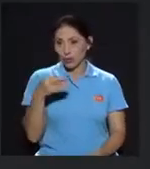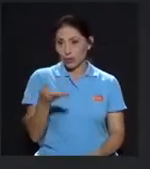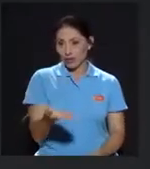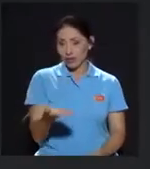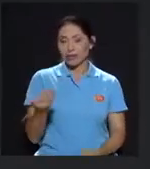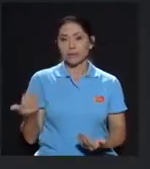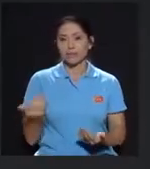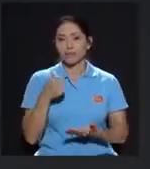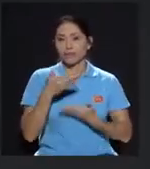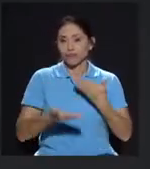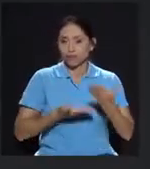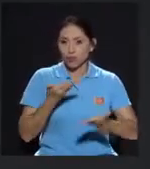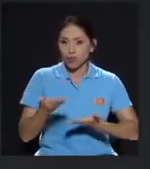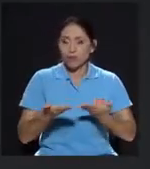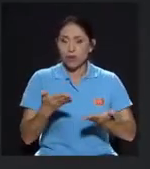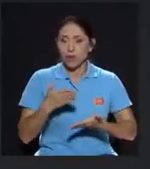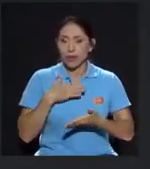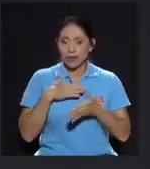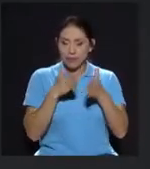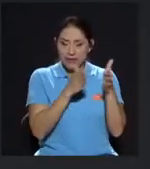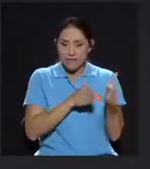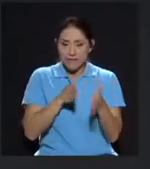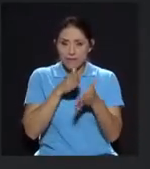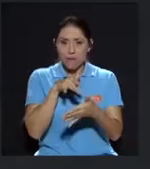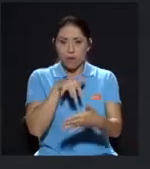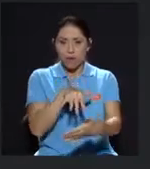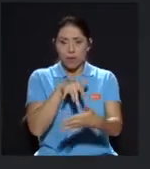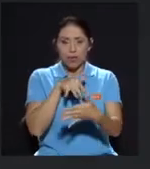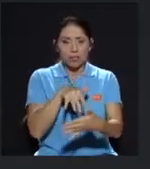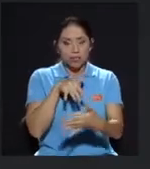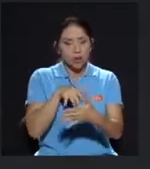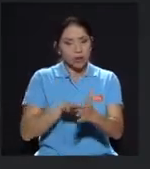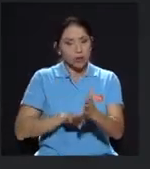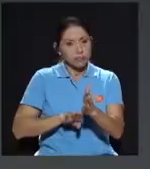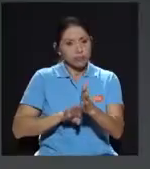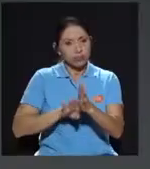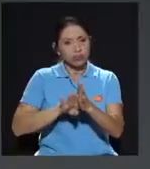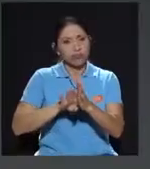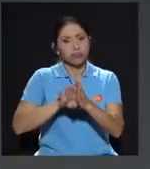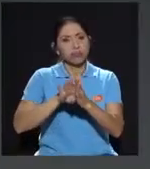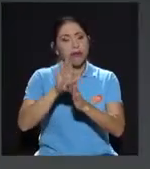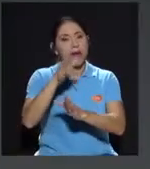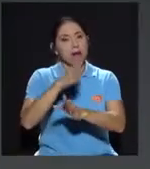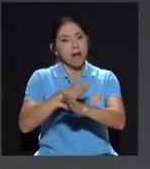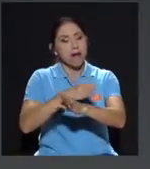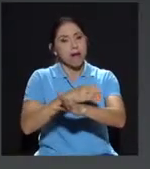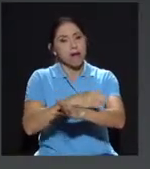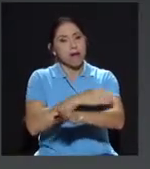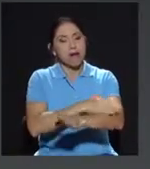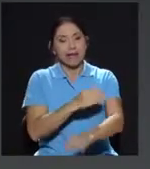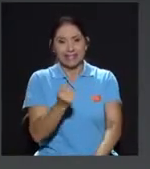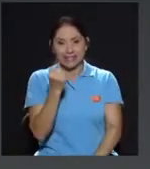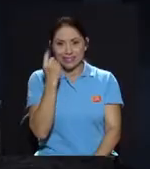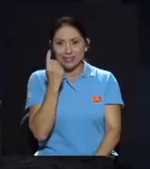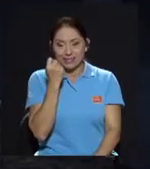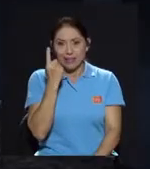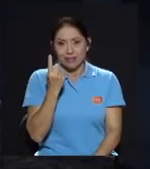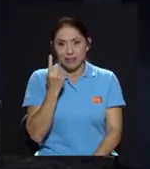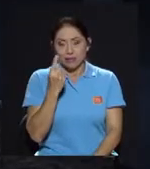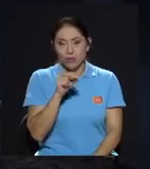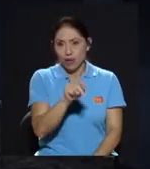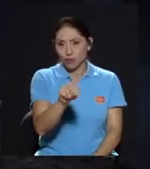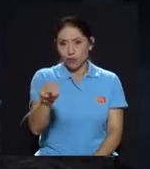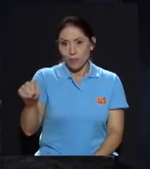que ha contribuido a que mi formación haya sido creciente entendiendo la a los